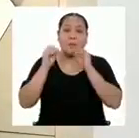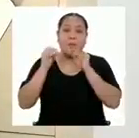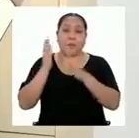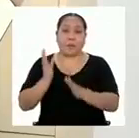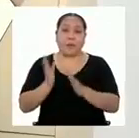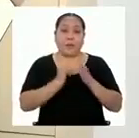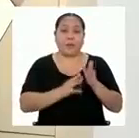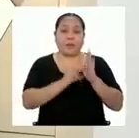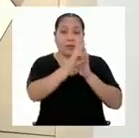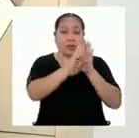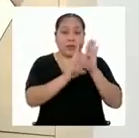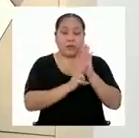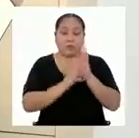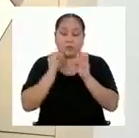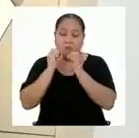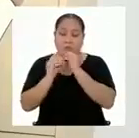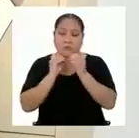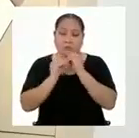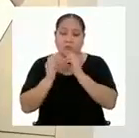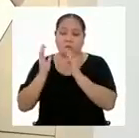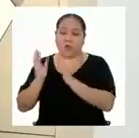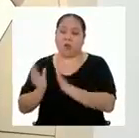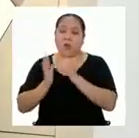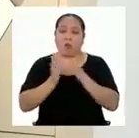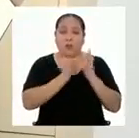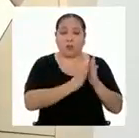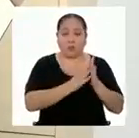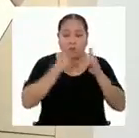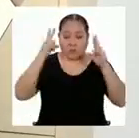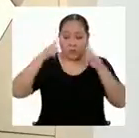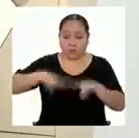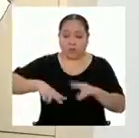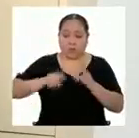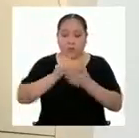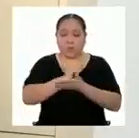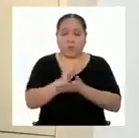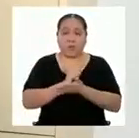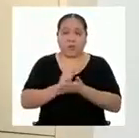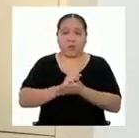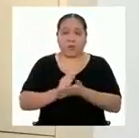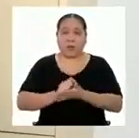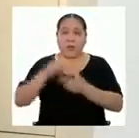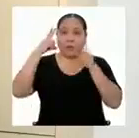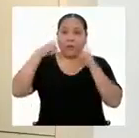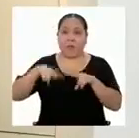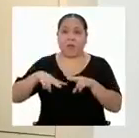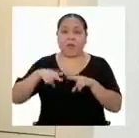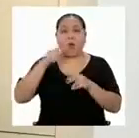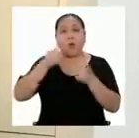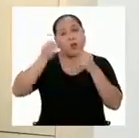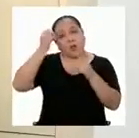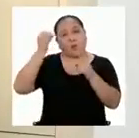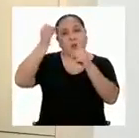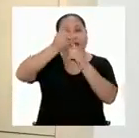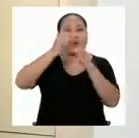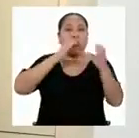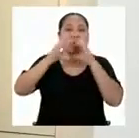reglamento permitió la adecuación, organización y revisión del texto, considerando el propósito